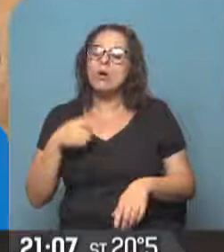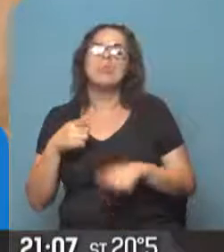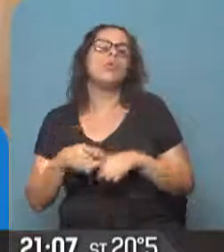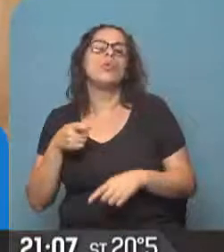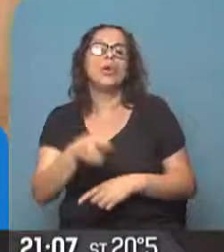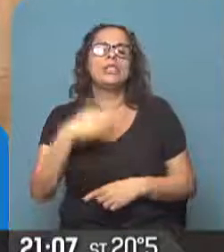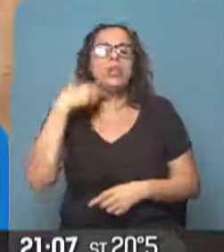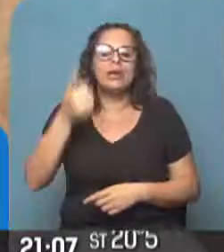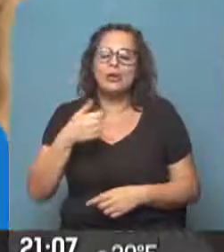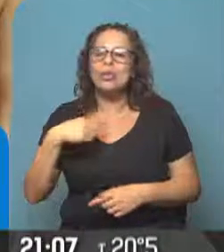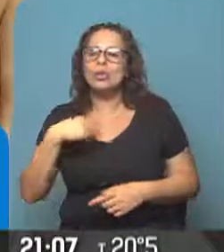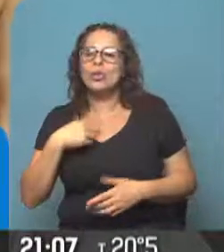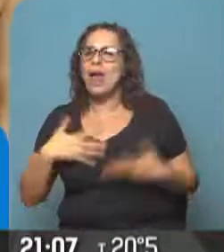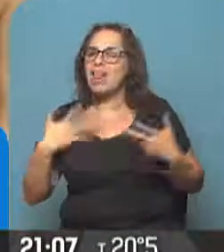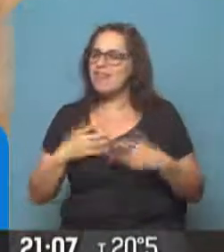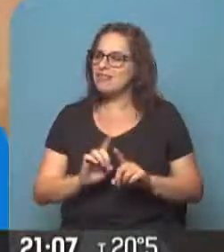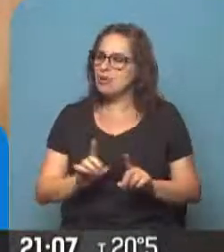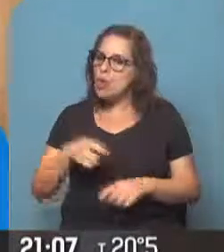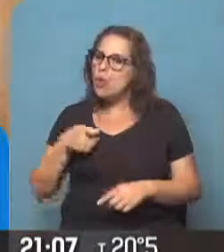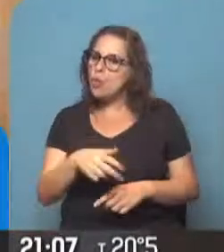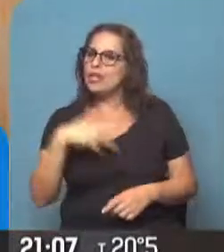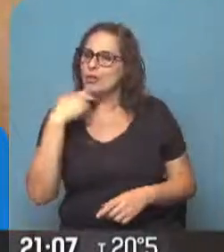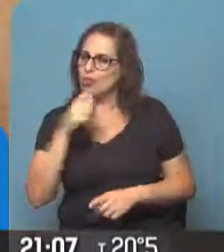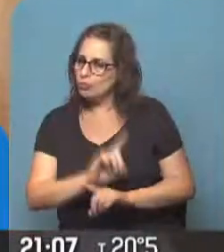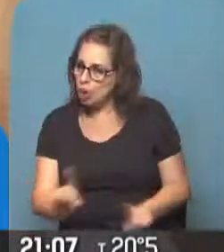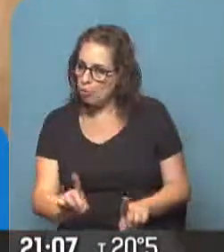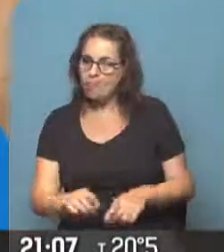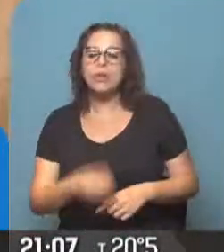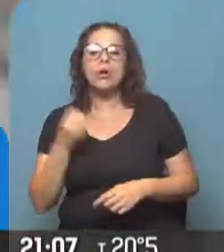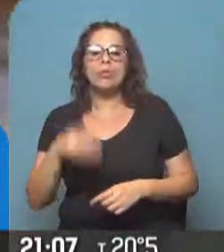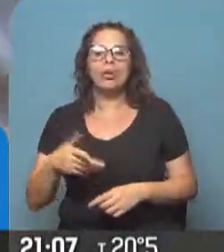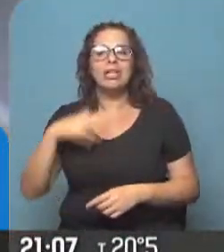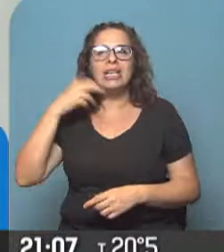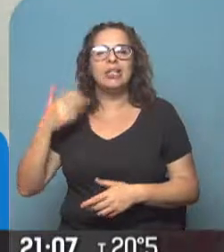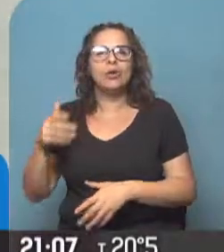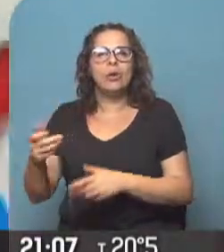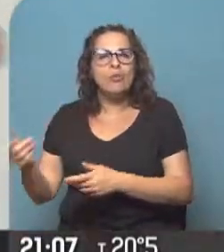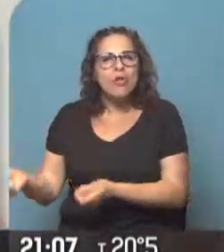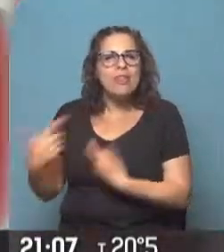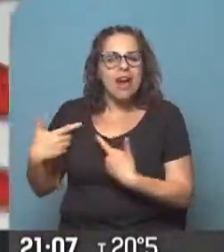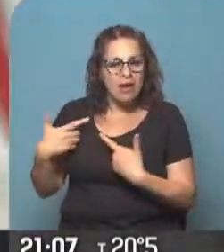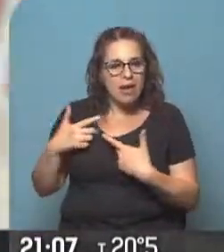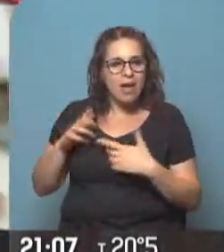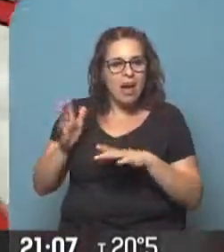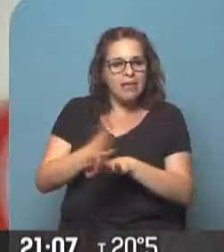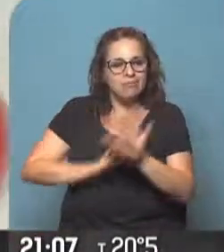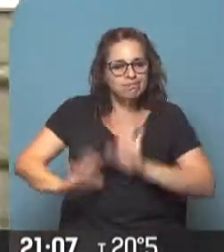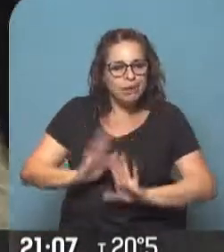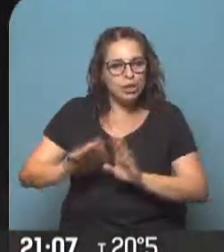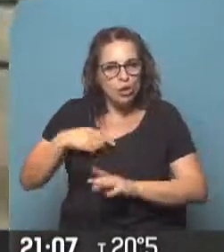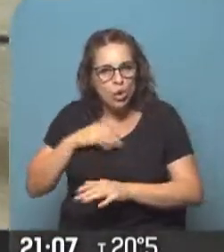hijo. No estaba alegre con el juicio de mi hijo, porque él ya me venía preparando. Yo le decía a toda la gente